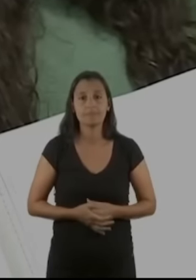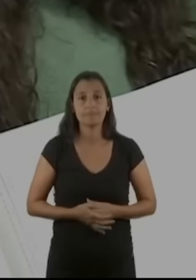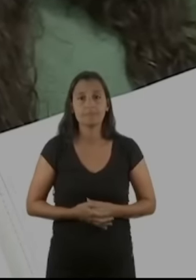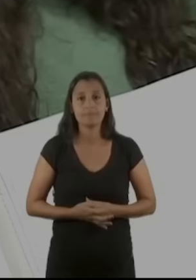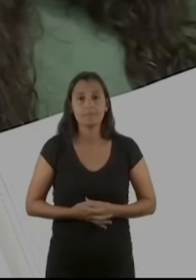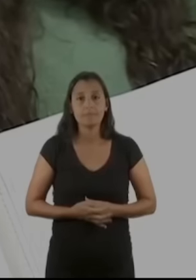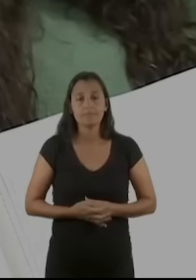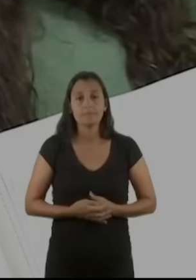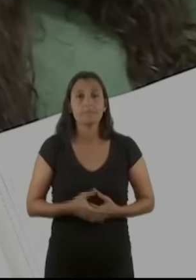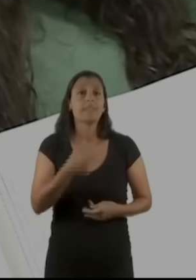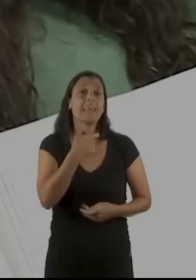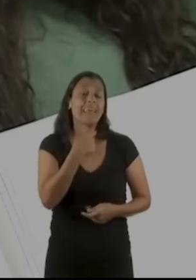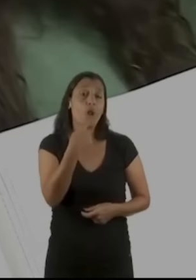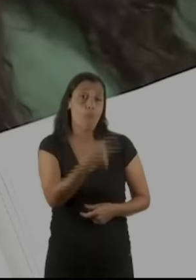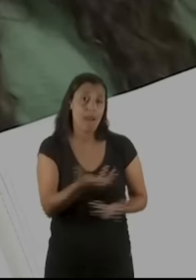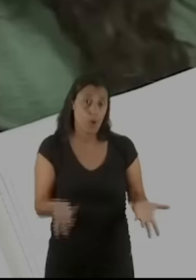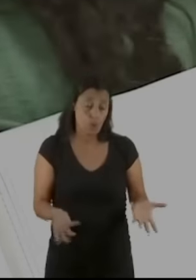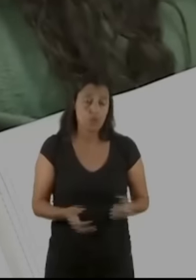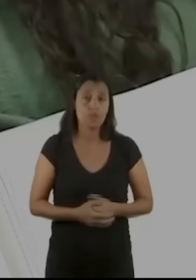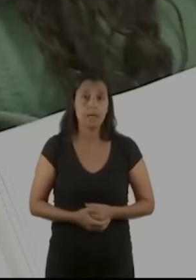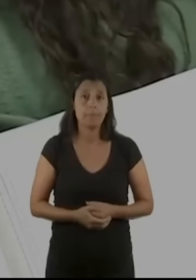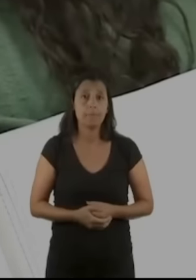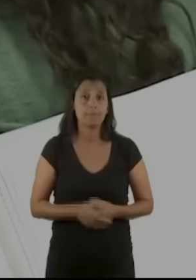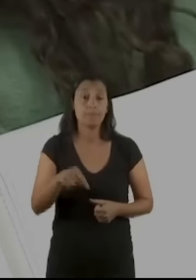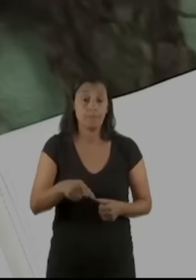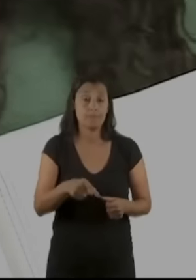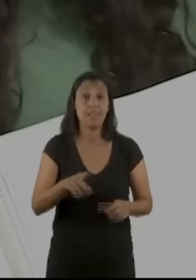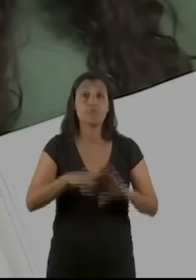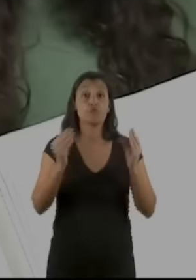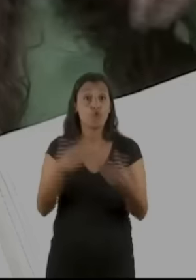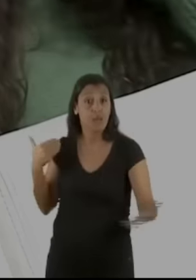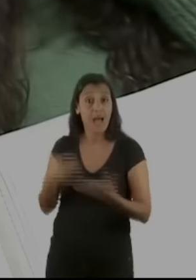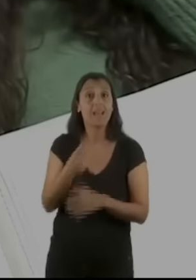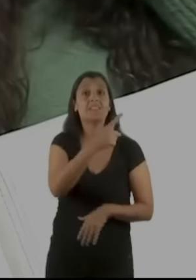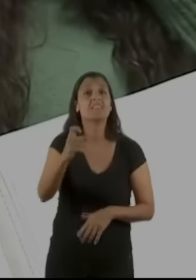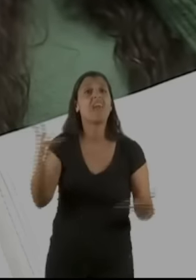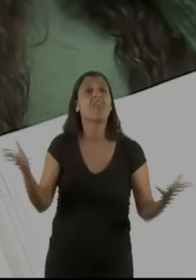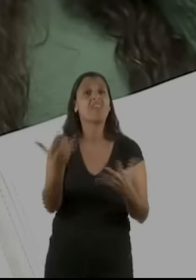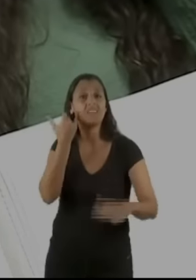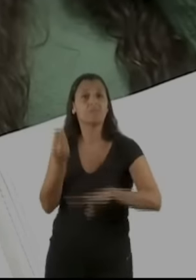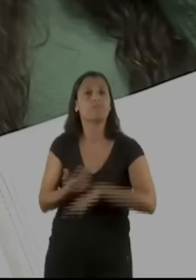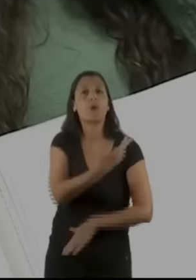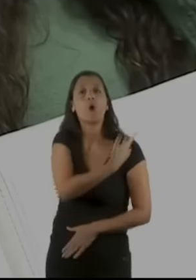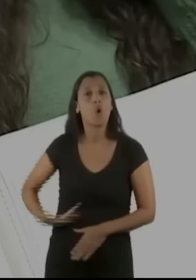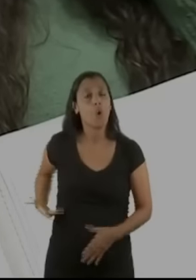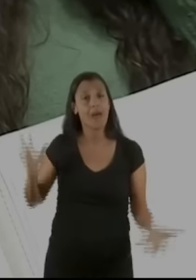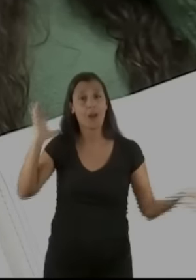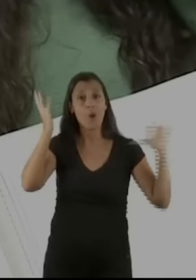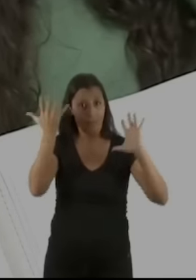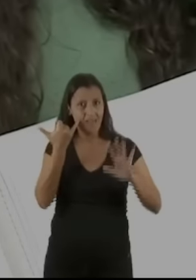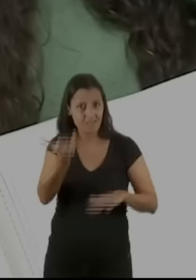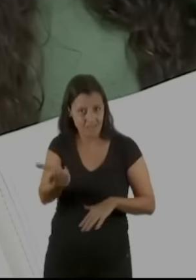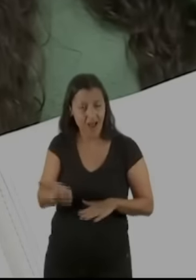este te quiero consultar Manuel a los 100 días de del gobierno de del presidente